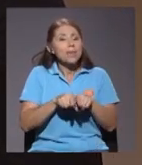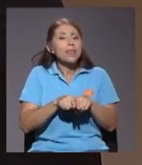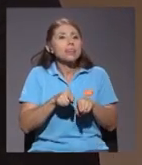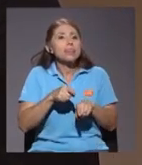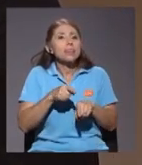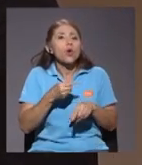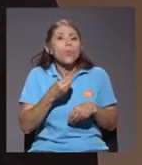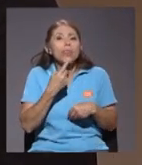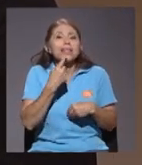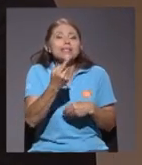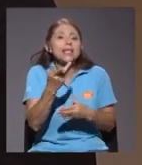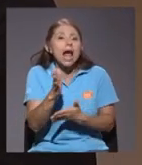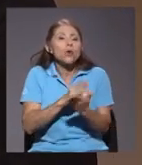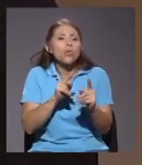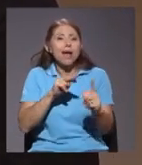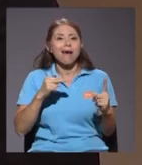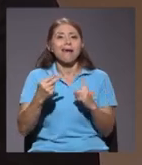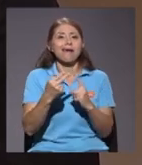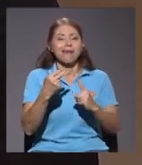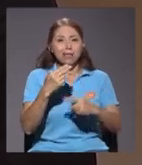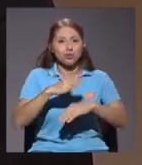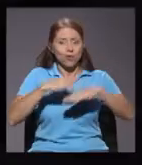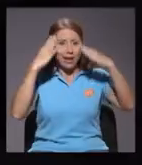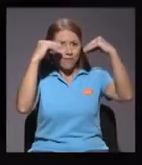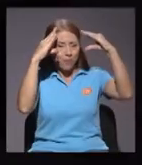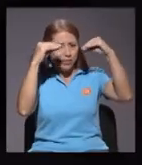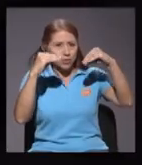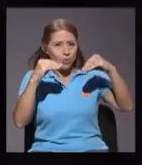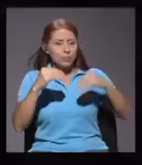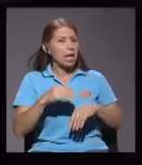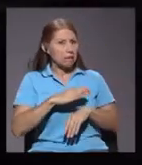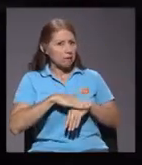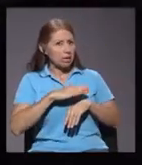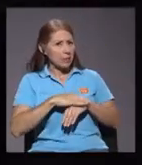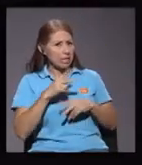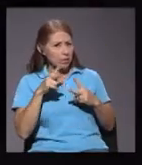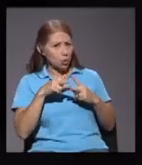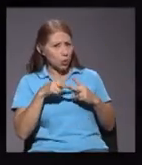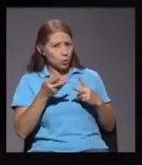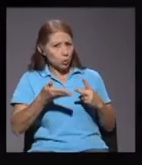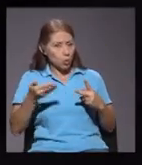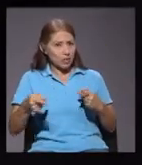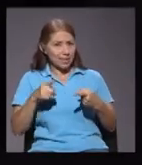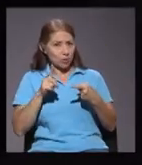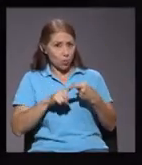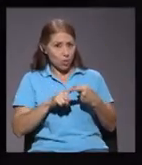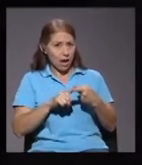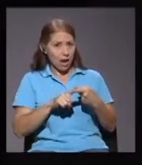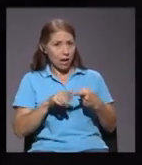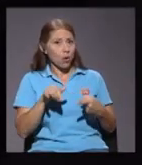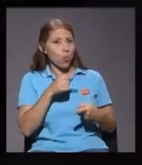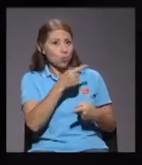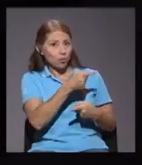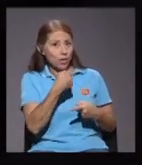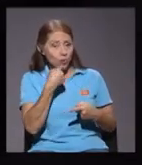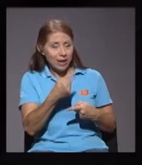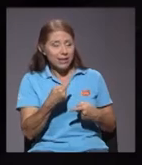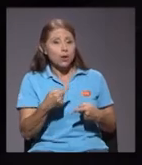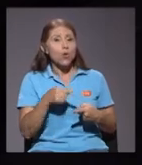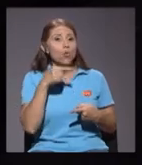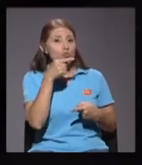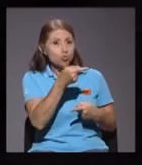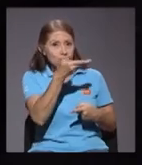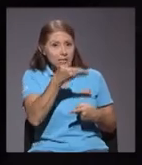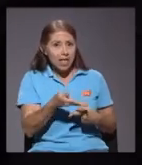así fue bueno a los dos años de trabajar a decirle un político soluciones cuando una es como usted lo acabo de contar usted usted